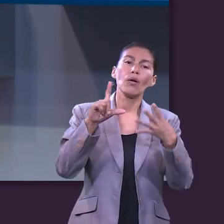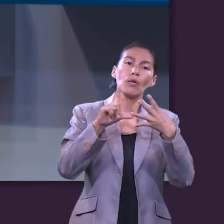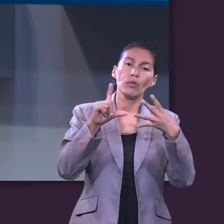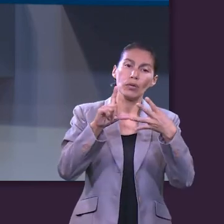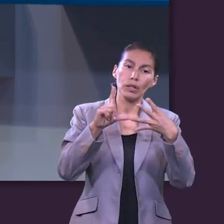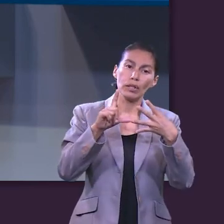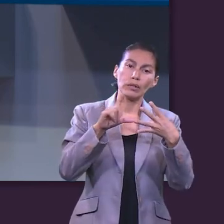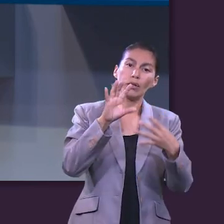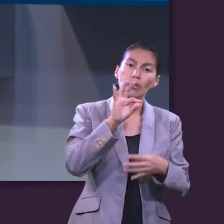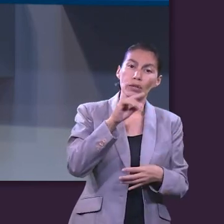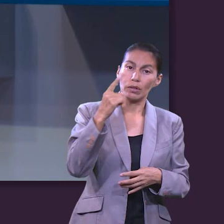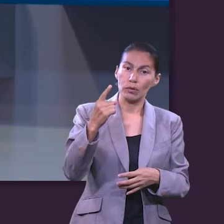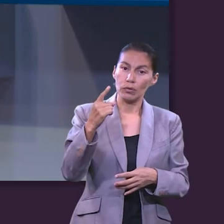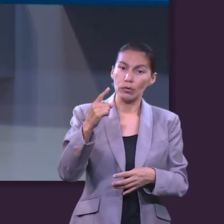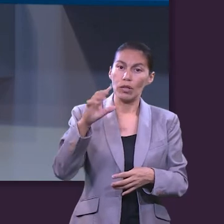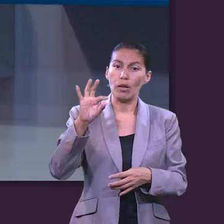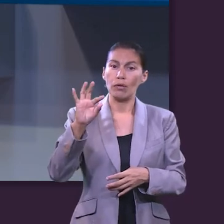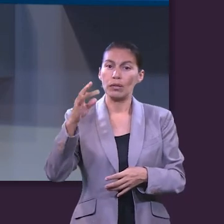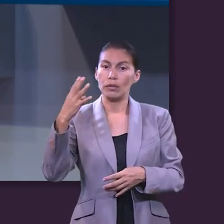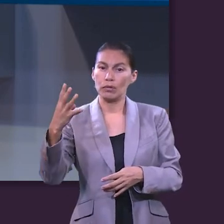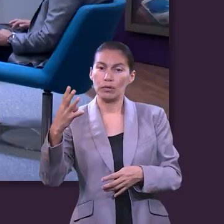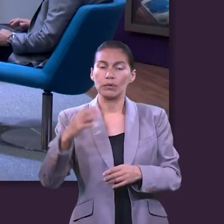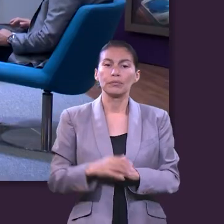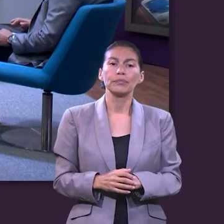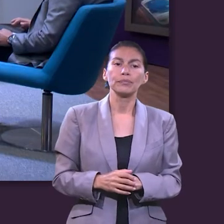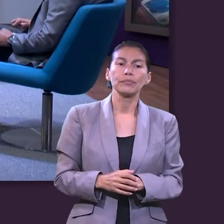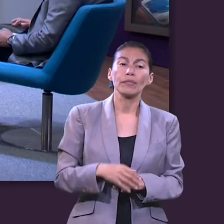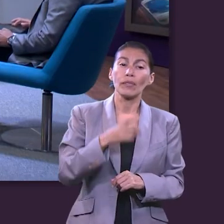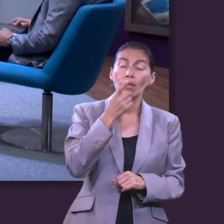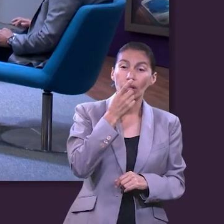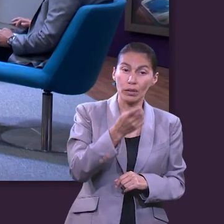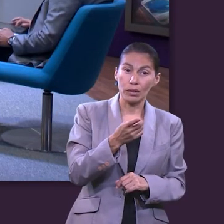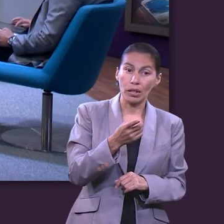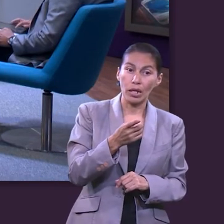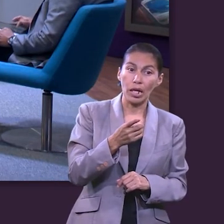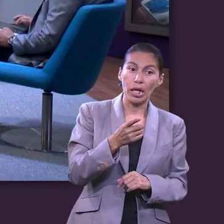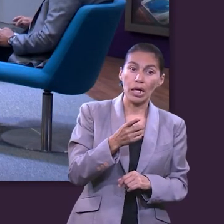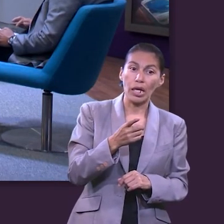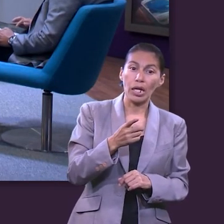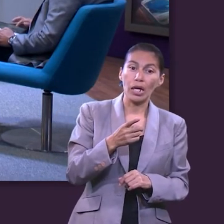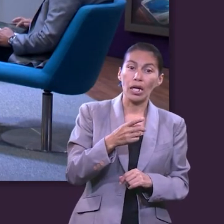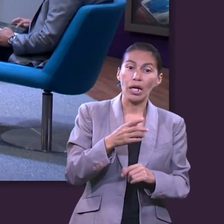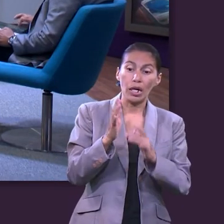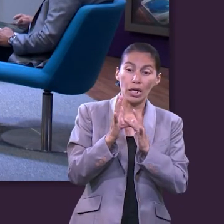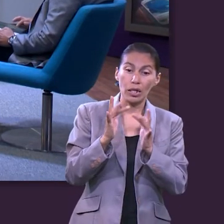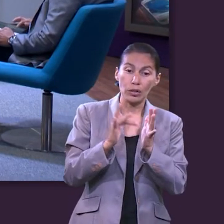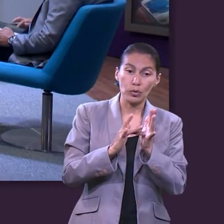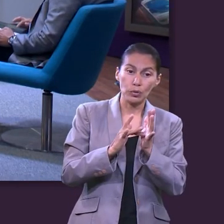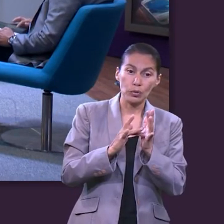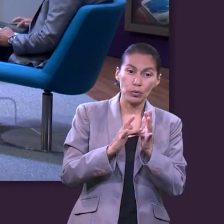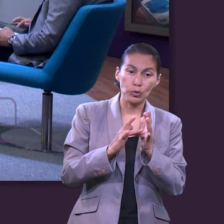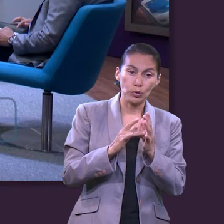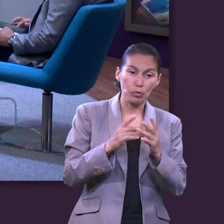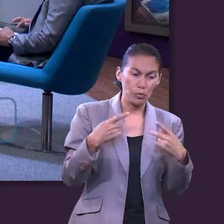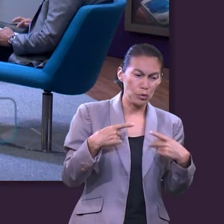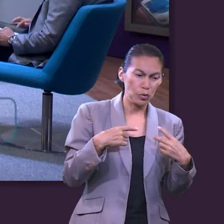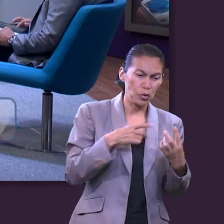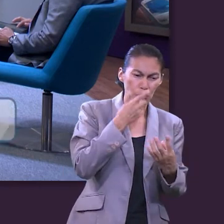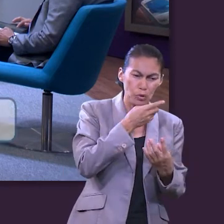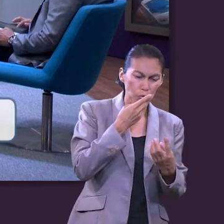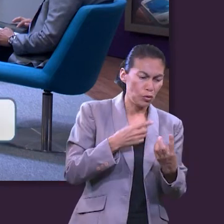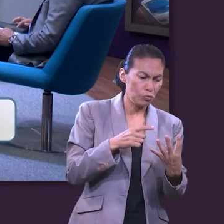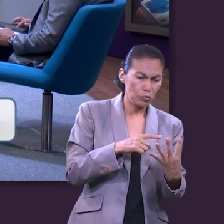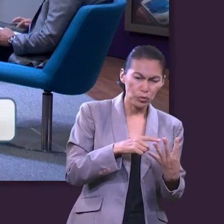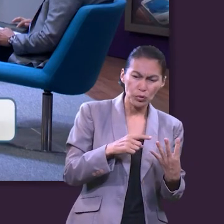Lucas 22, 41 al 44. Dice, Y él se apartó de ellos a distancia como de un tiro de